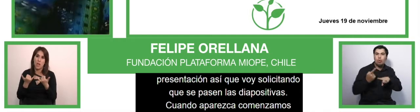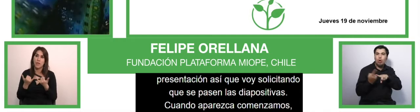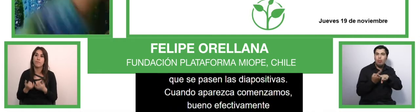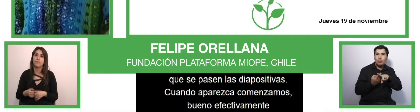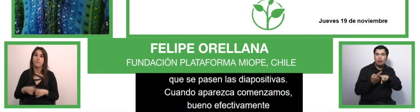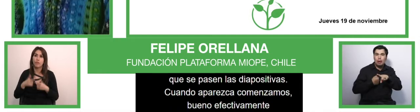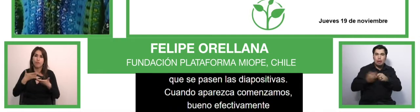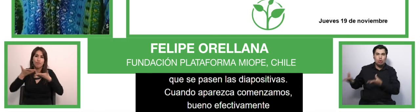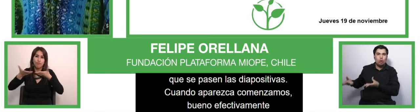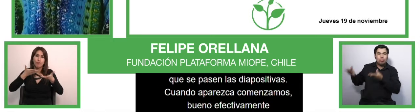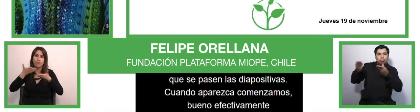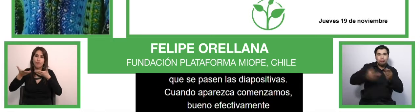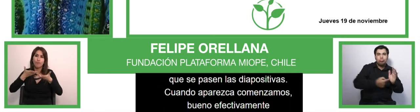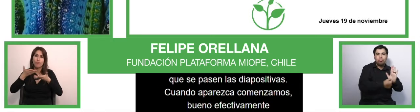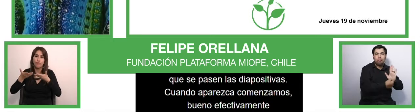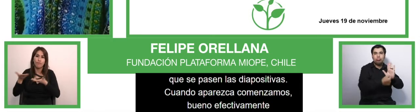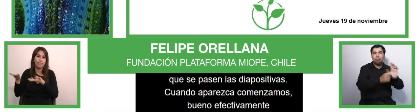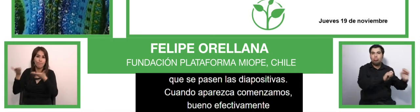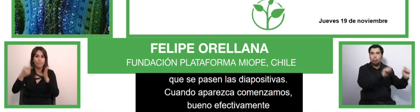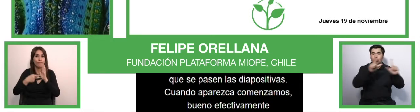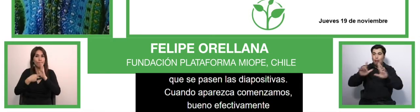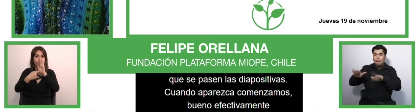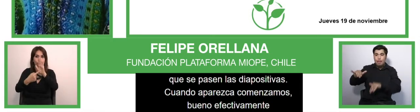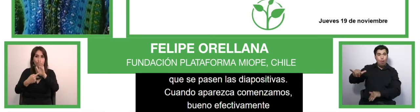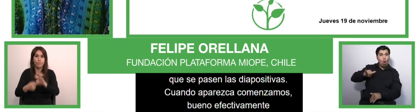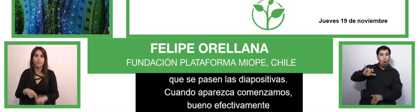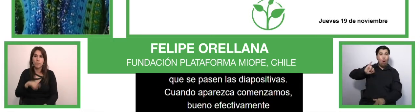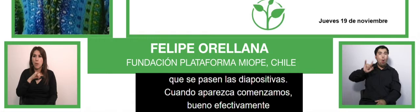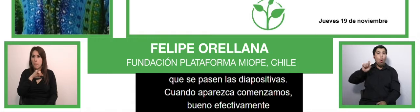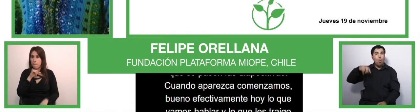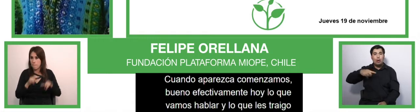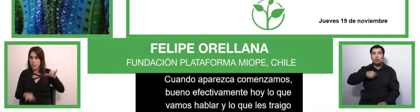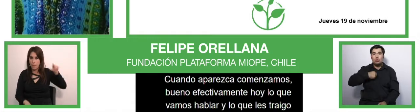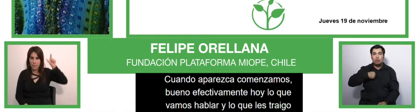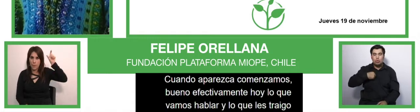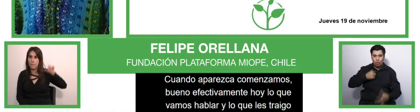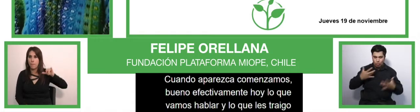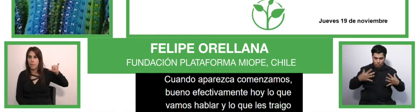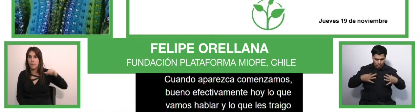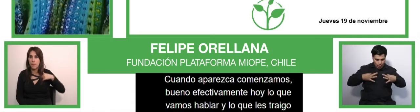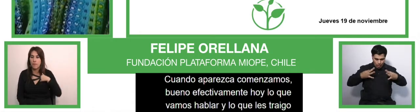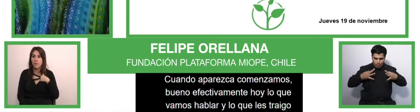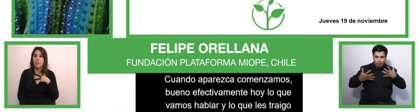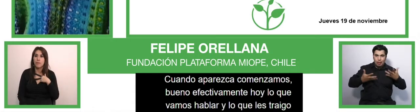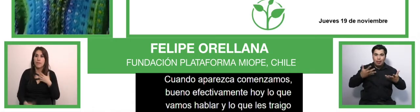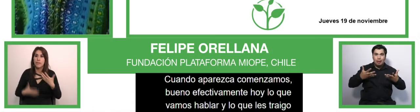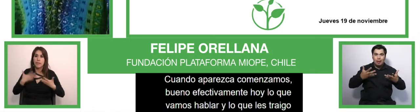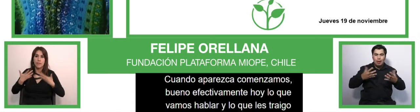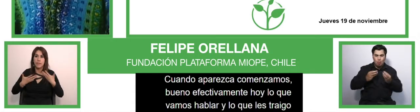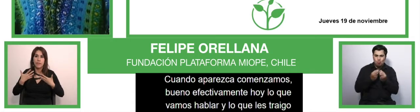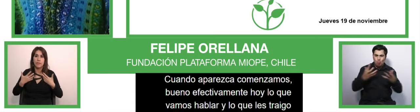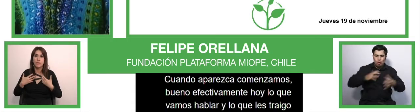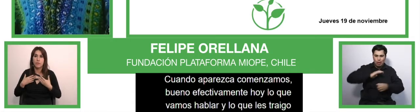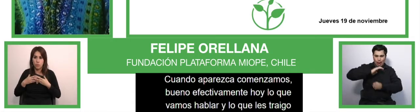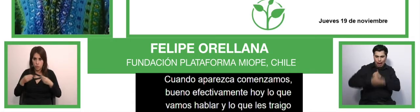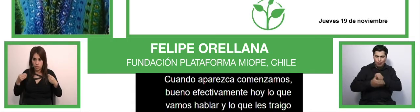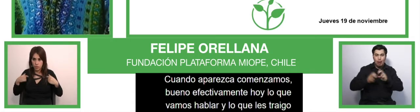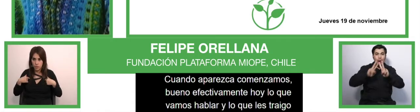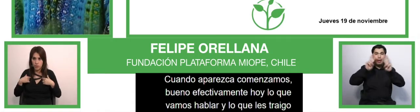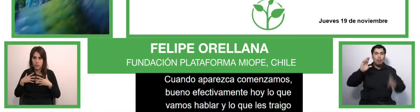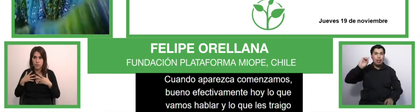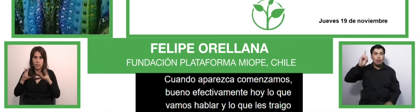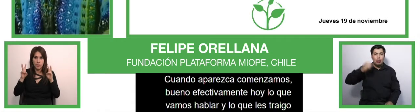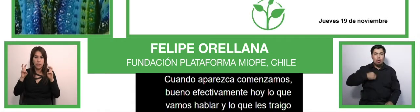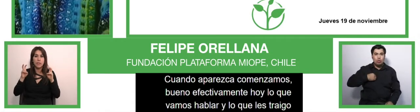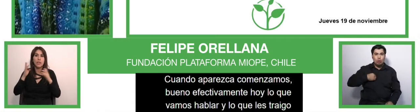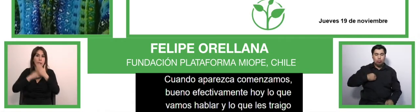traigo, al igual que Juan, yo estoy vestido de muchas capas en el mundo de la discapacidad, soy actor en varias áreas